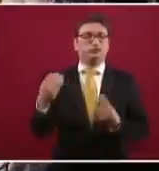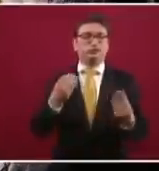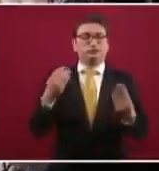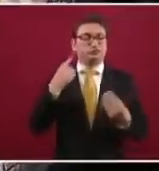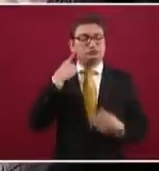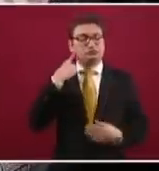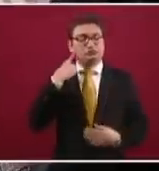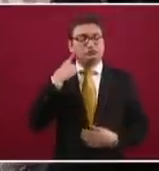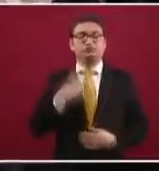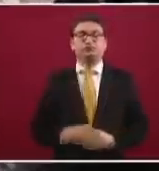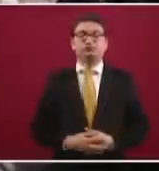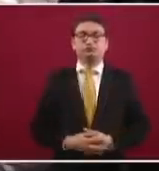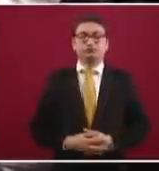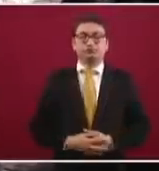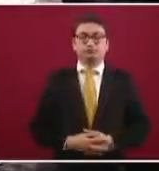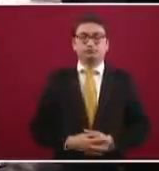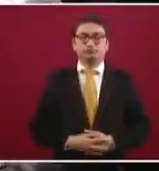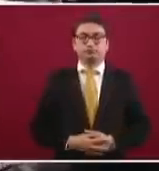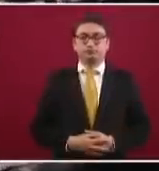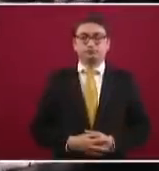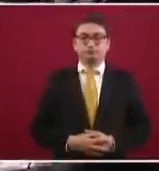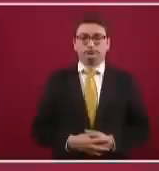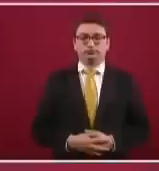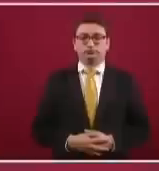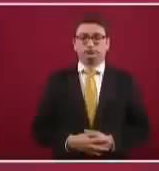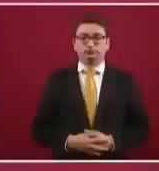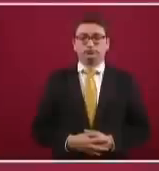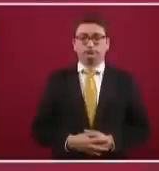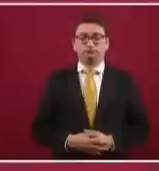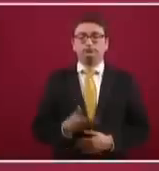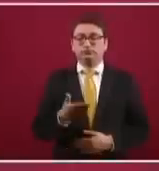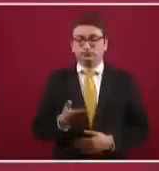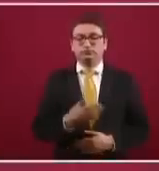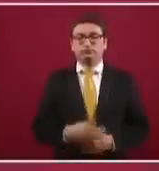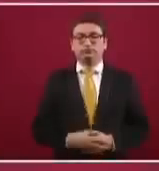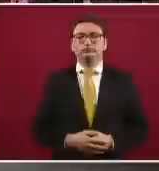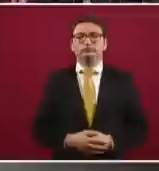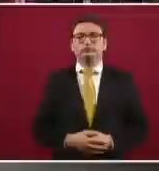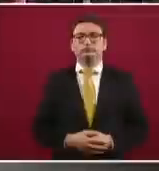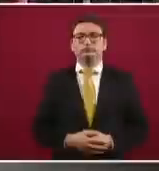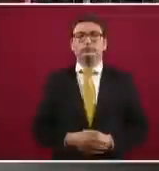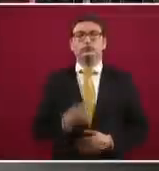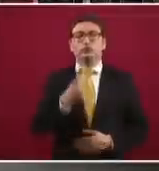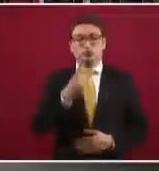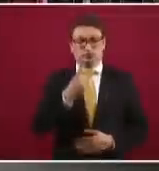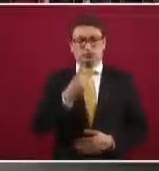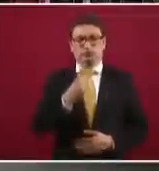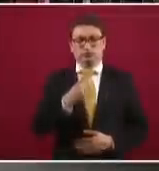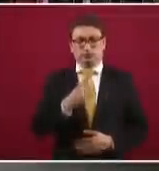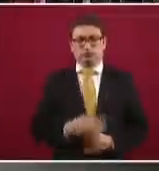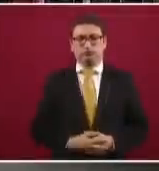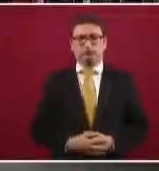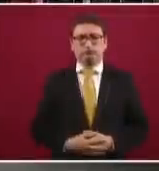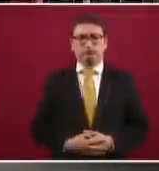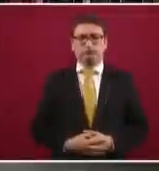presidente. Hoy, sí, a ver, ya, una, ¿no?